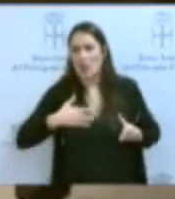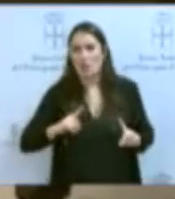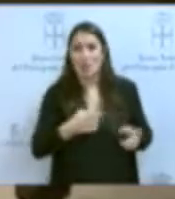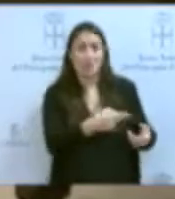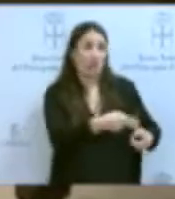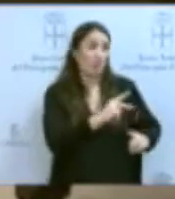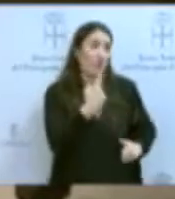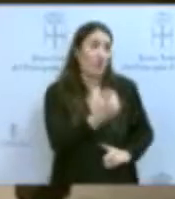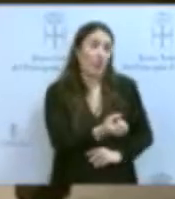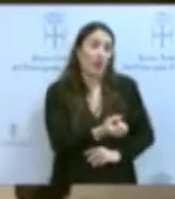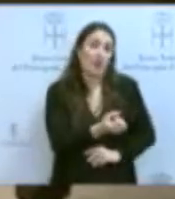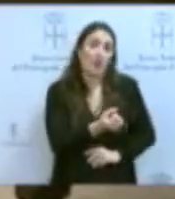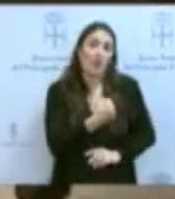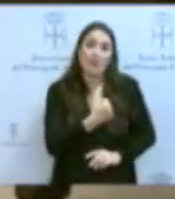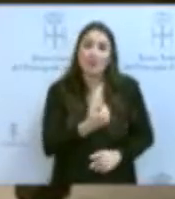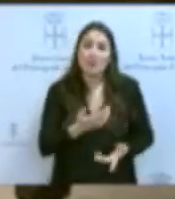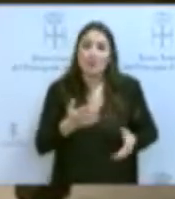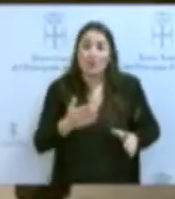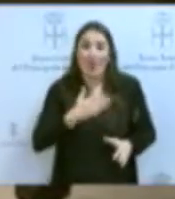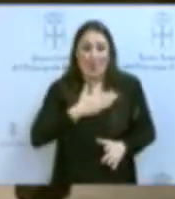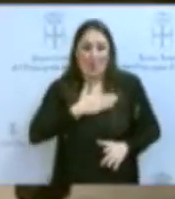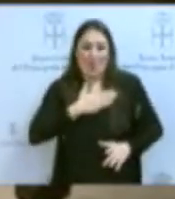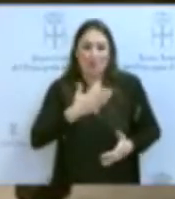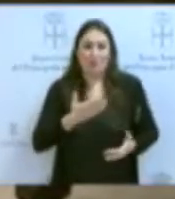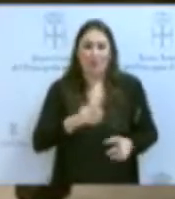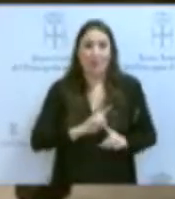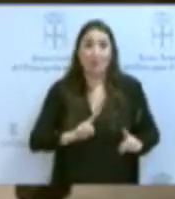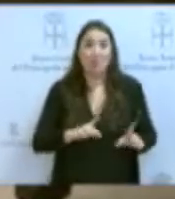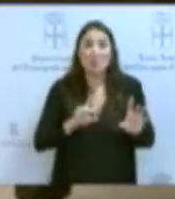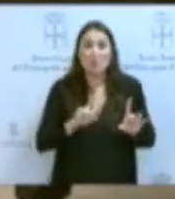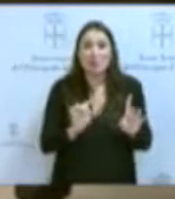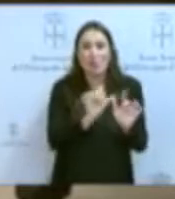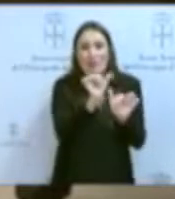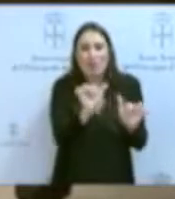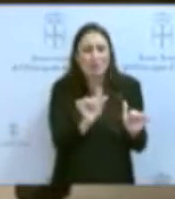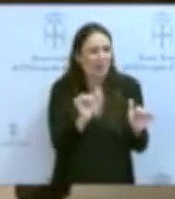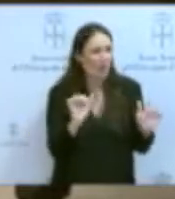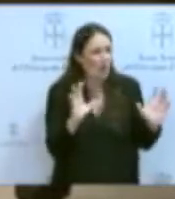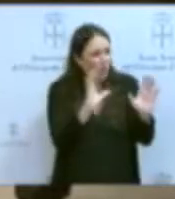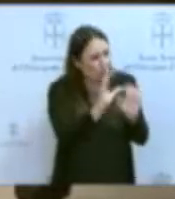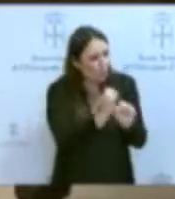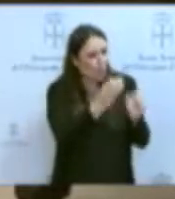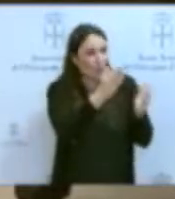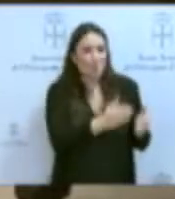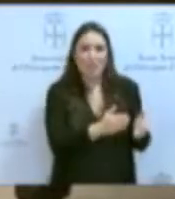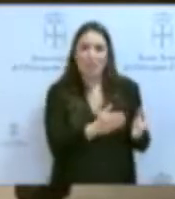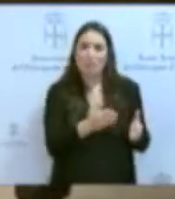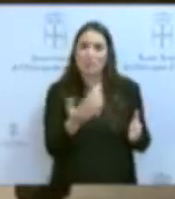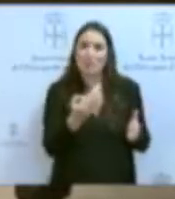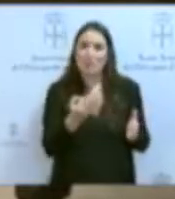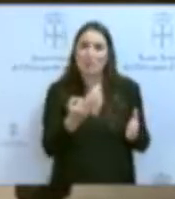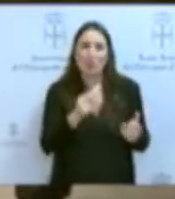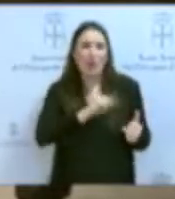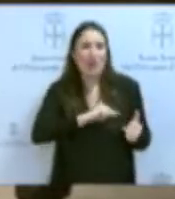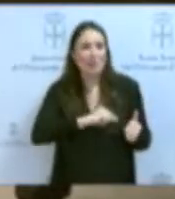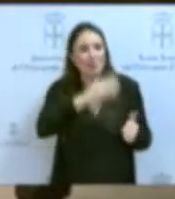pasotismo emocional, ni siquiera de patriotismo constitucional de Habermas, ¿no? Es una versión gris de que hay que dejar al lado todas las emociones, porque lo